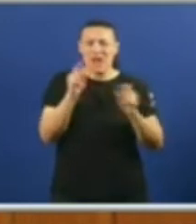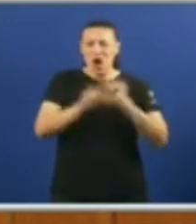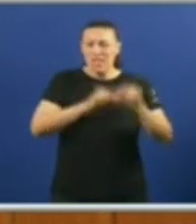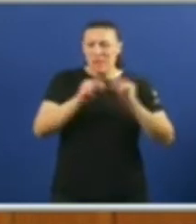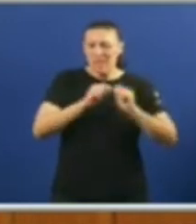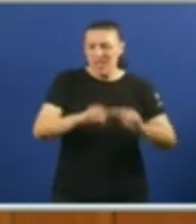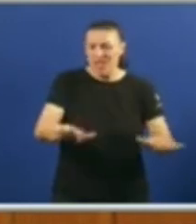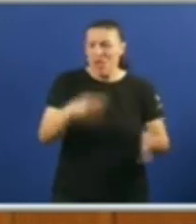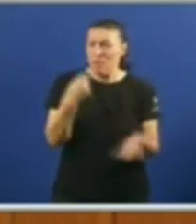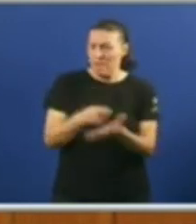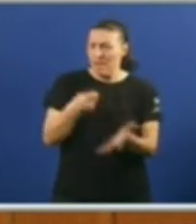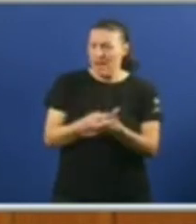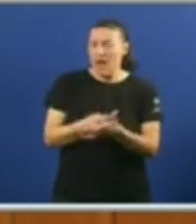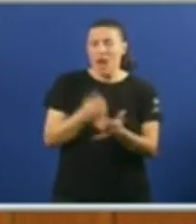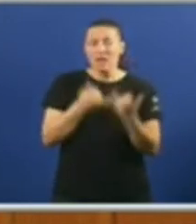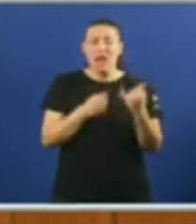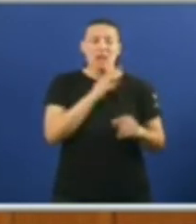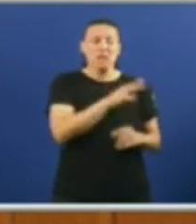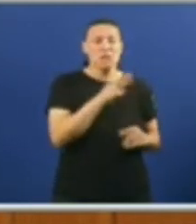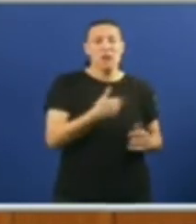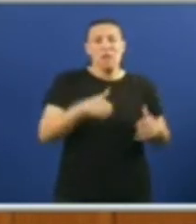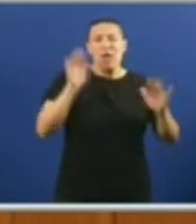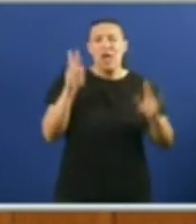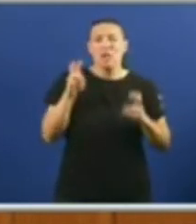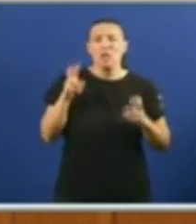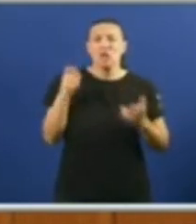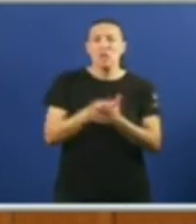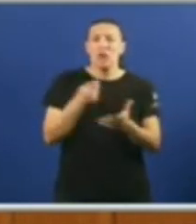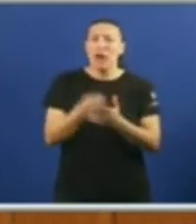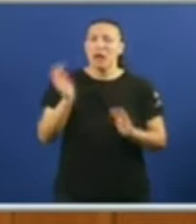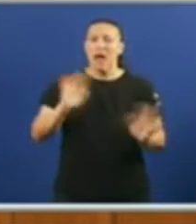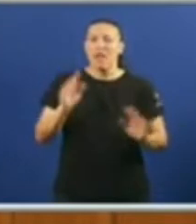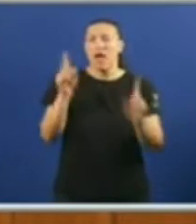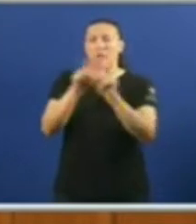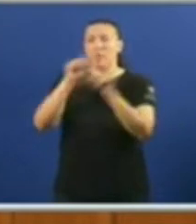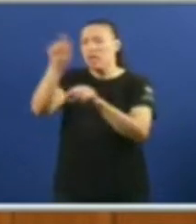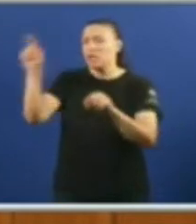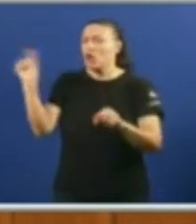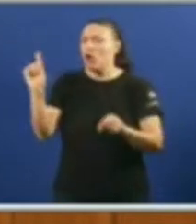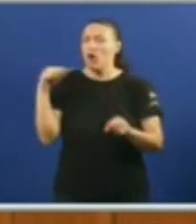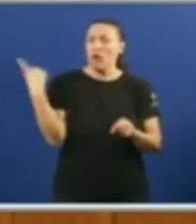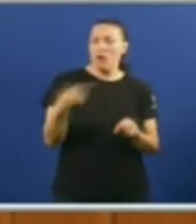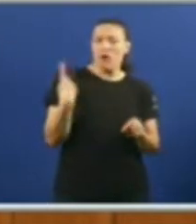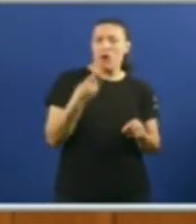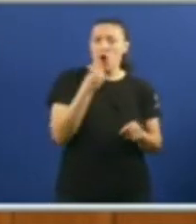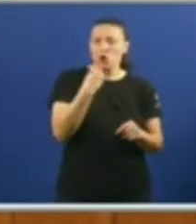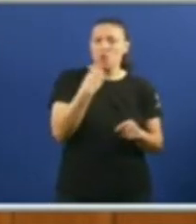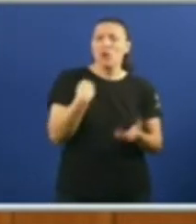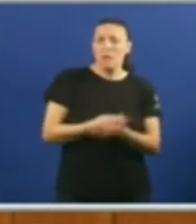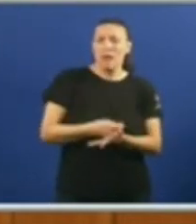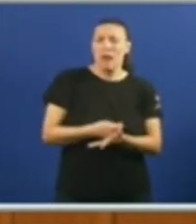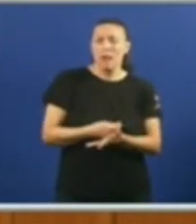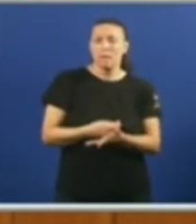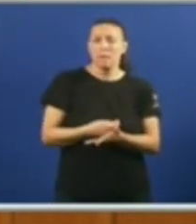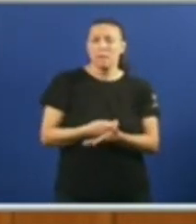que pagar, pois o Partido Popular decidiu que esos impostos non os teñen que pagar as empresas, sino que os teñen que pagar os consumidores. É